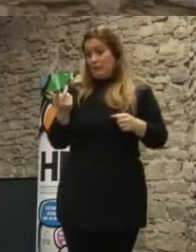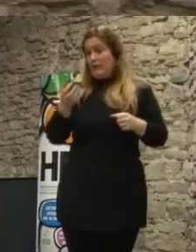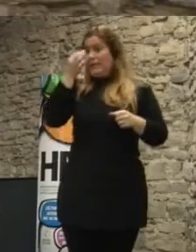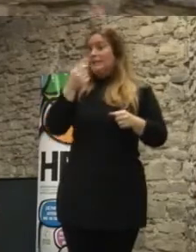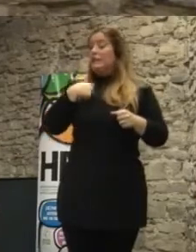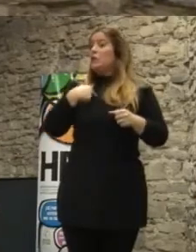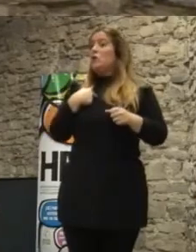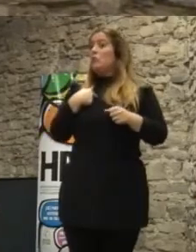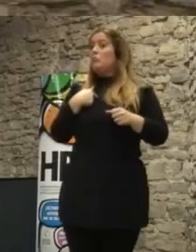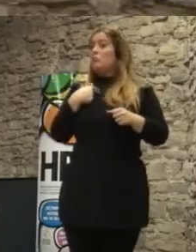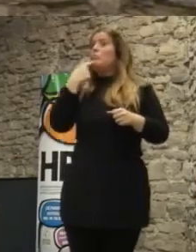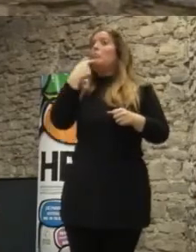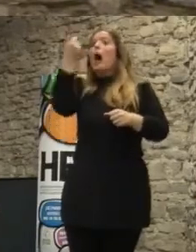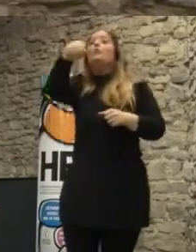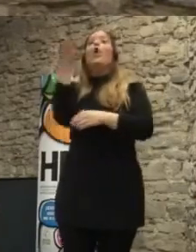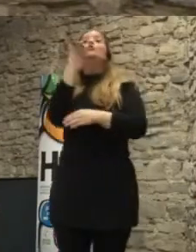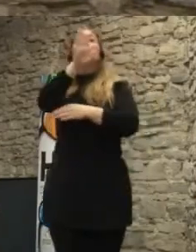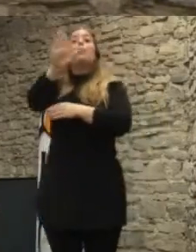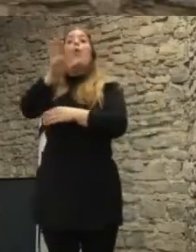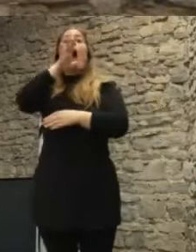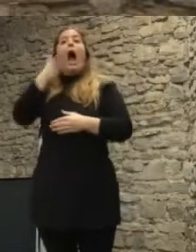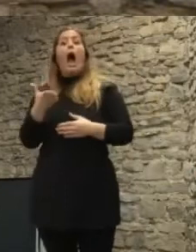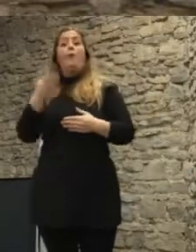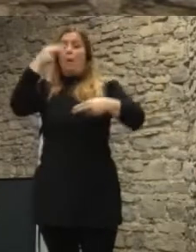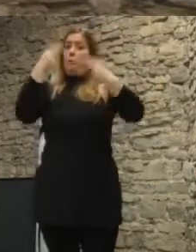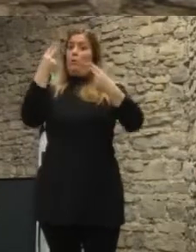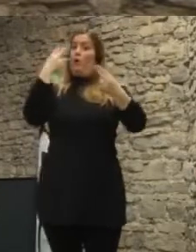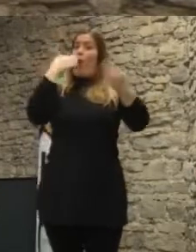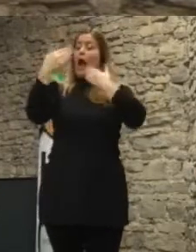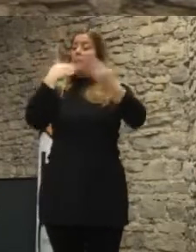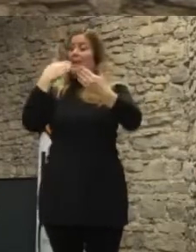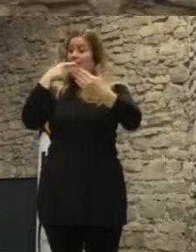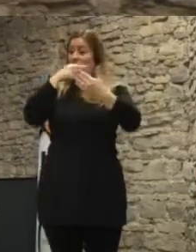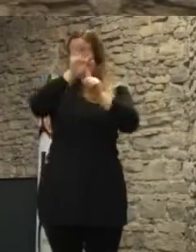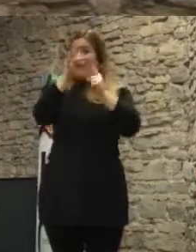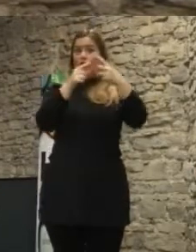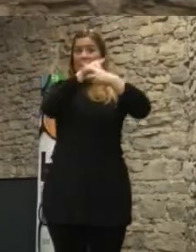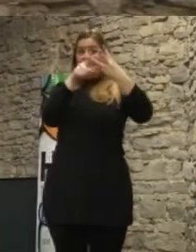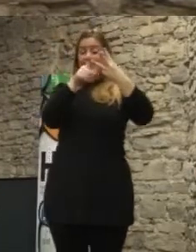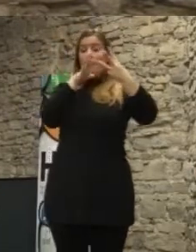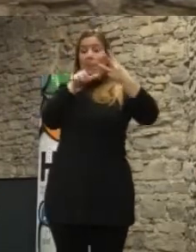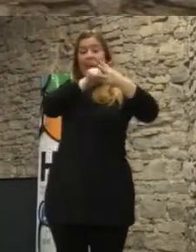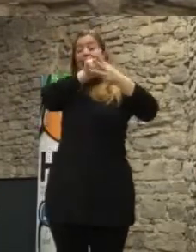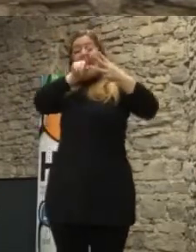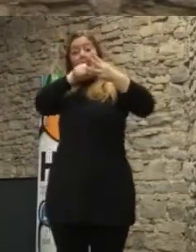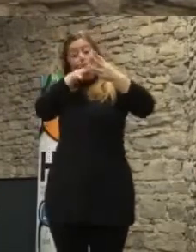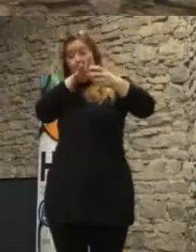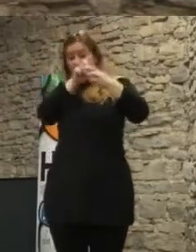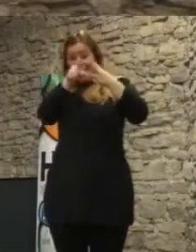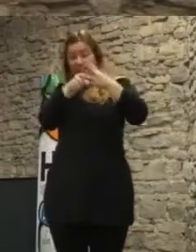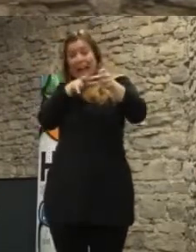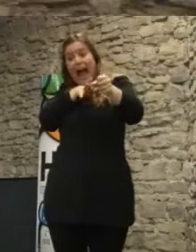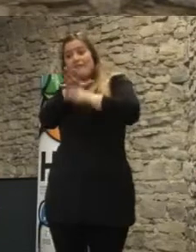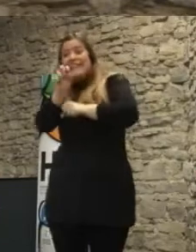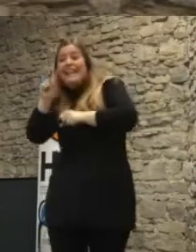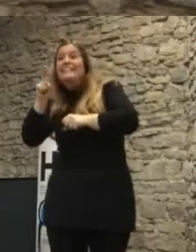propongo ponerlos encima de la mesa aquí hoy, es porque afectan directamente al segundo punto que decía, que es